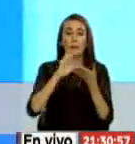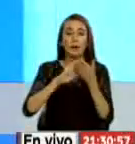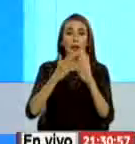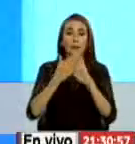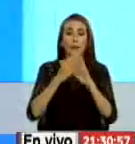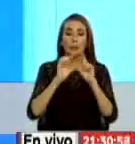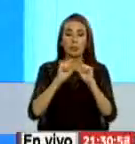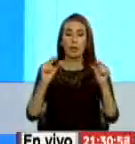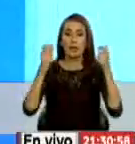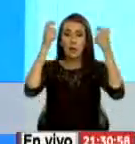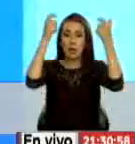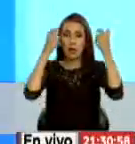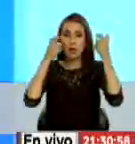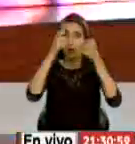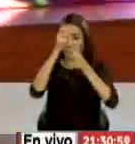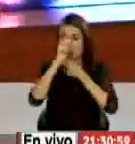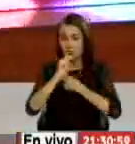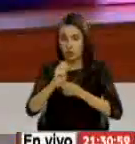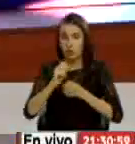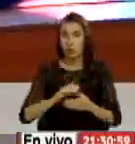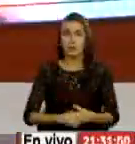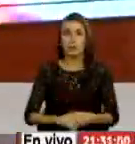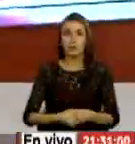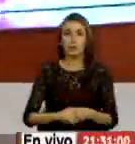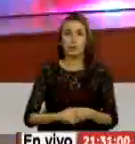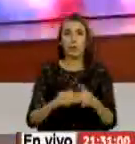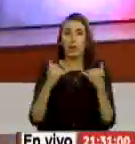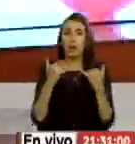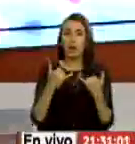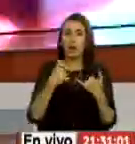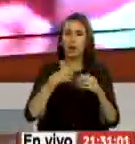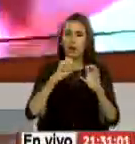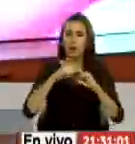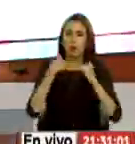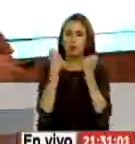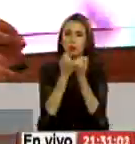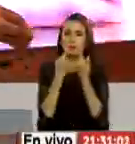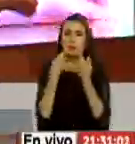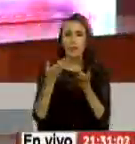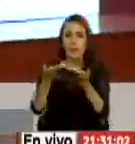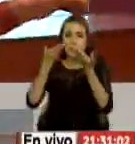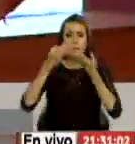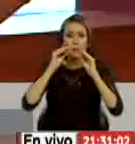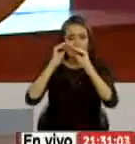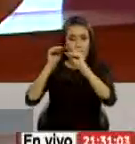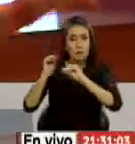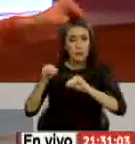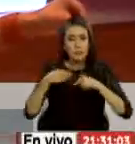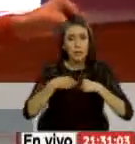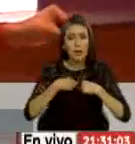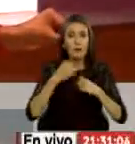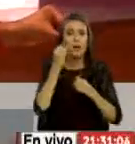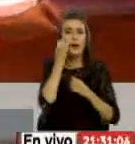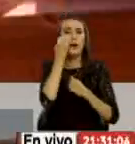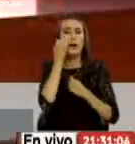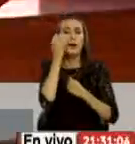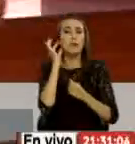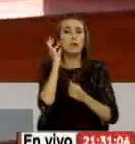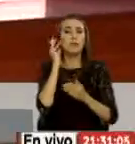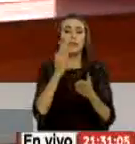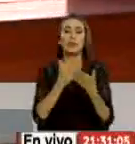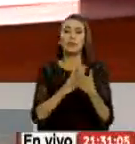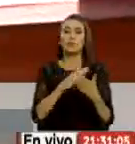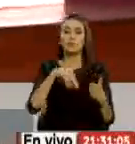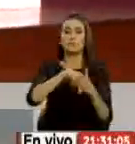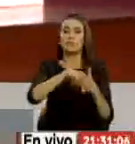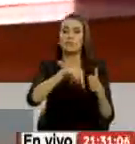graduada con honores. La sociedad me intentó hacerme creer de que una mujer indígena tiene opciones muy limitadas, quizás seguir